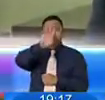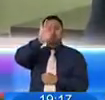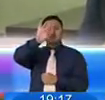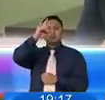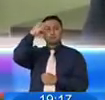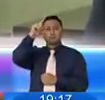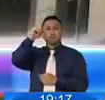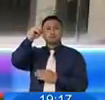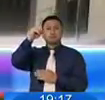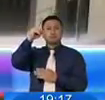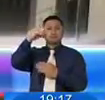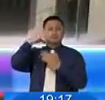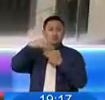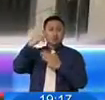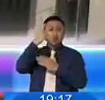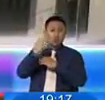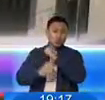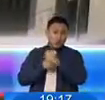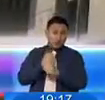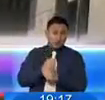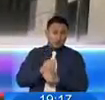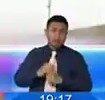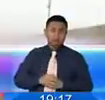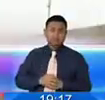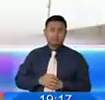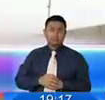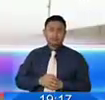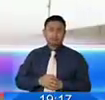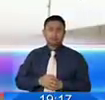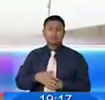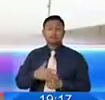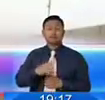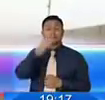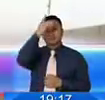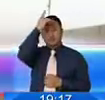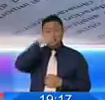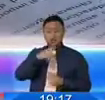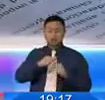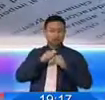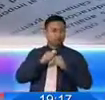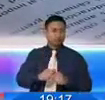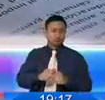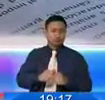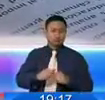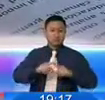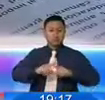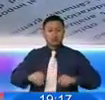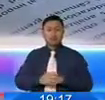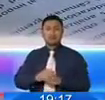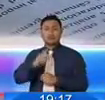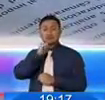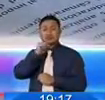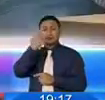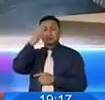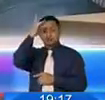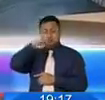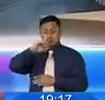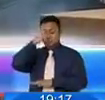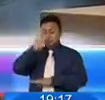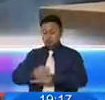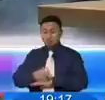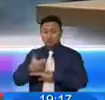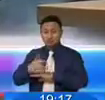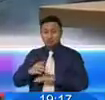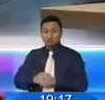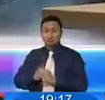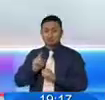millones de dólares al año. La decisión adoptada por la Secretaría General de la CAN se mantendrá, en tanto se emita la resolución definitiva que resuelve el